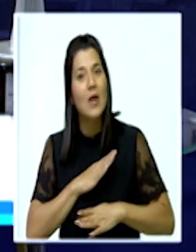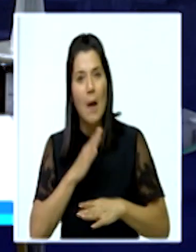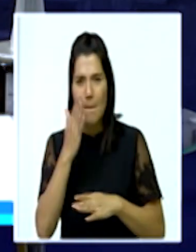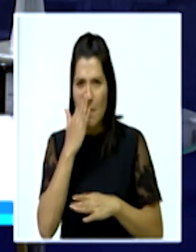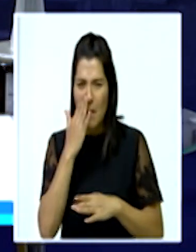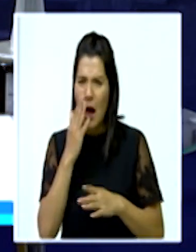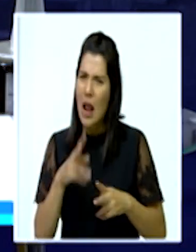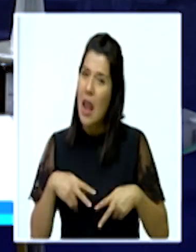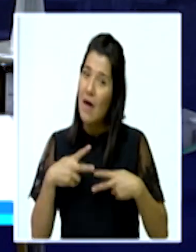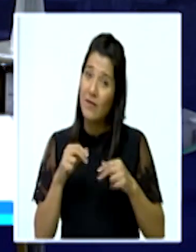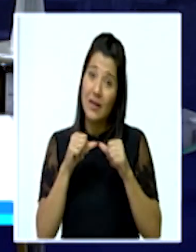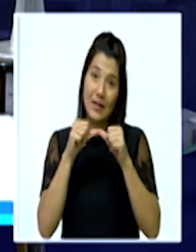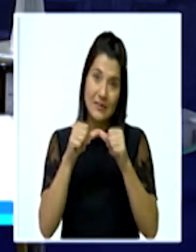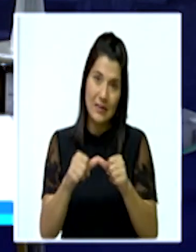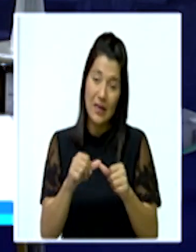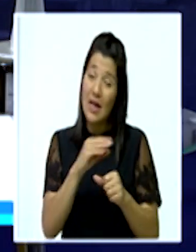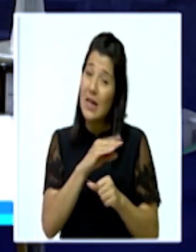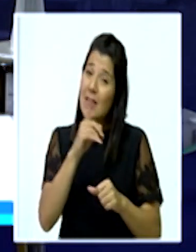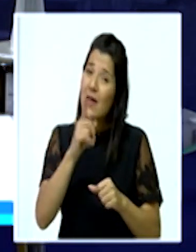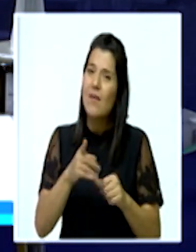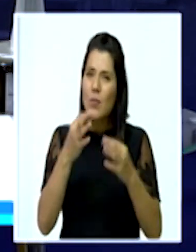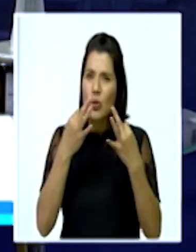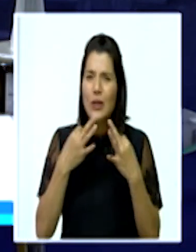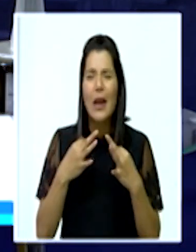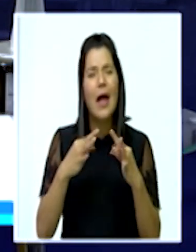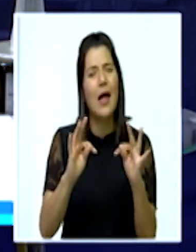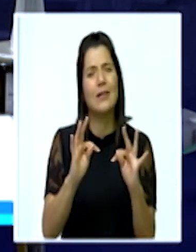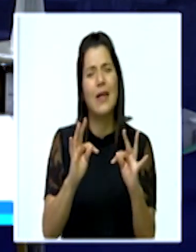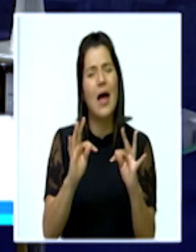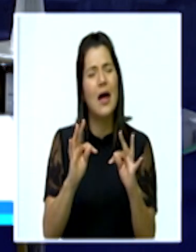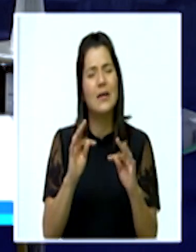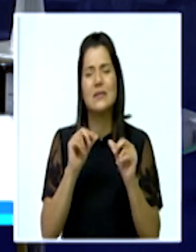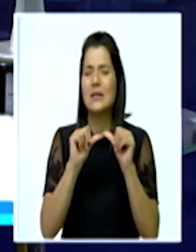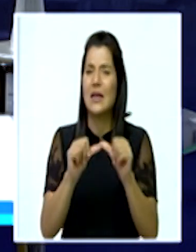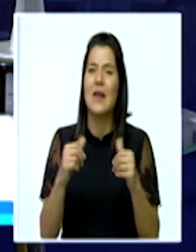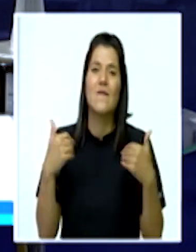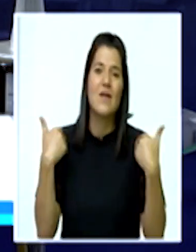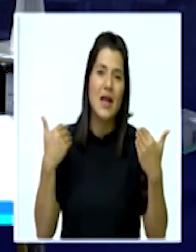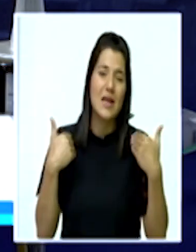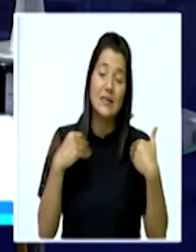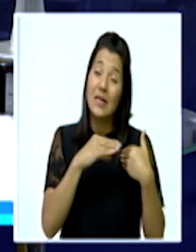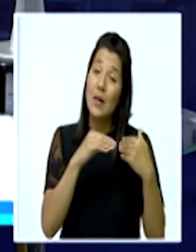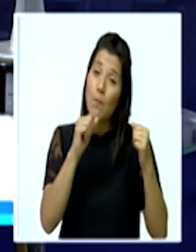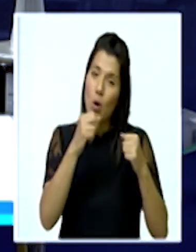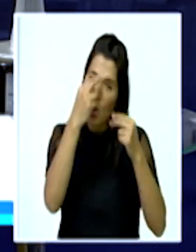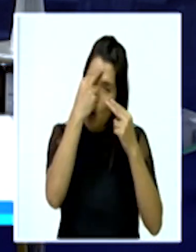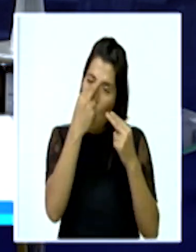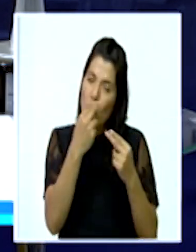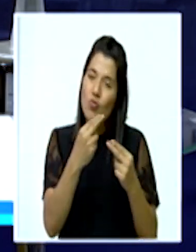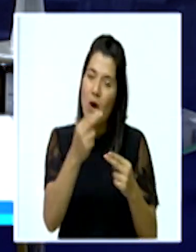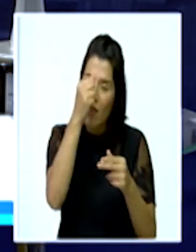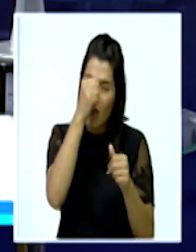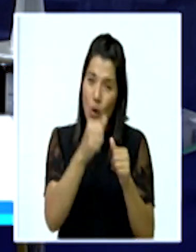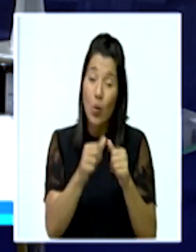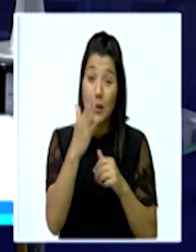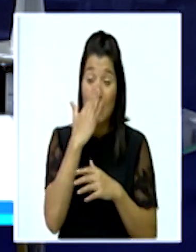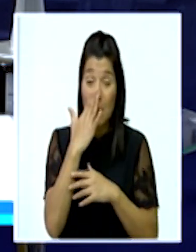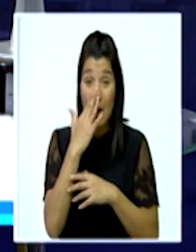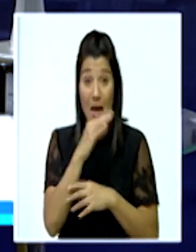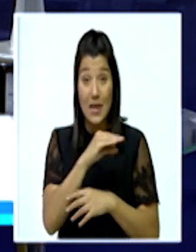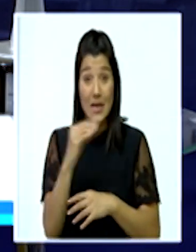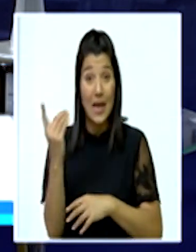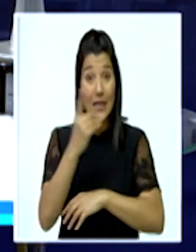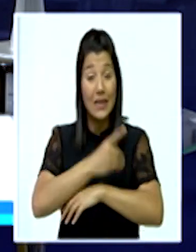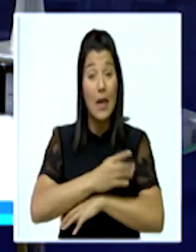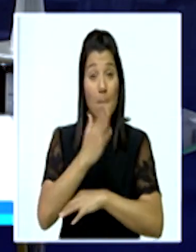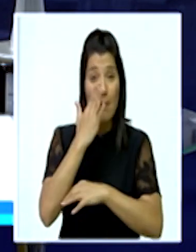vida continúa y vamos a tratar de ser lo más felices posibles y vamos a honrar esa memoria. El Día de la Madre,